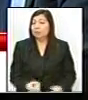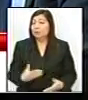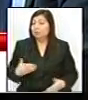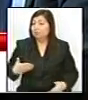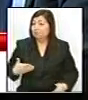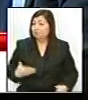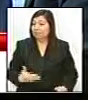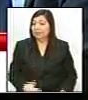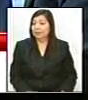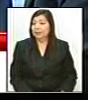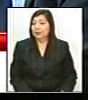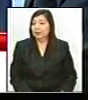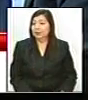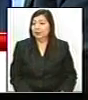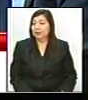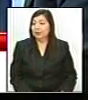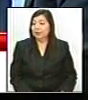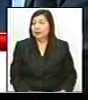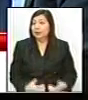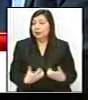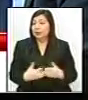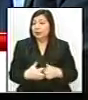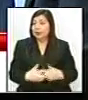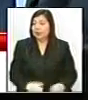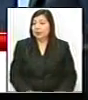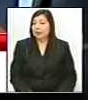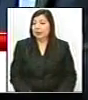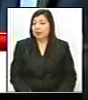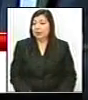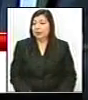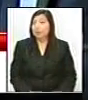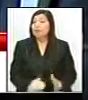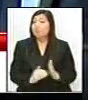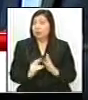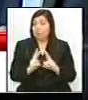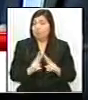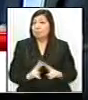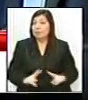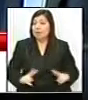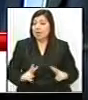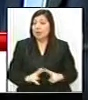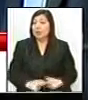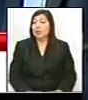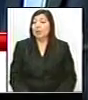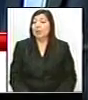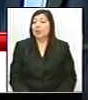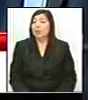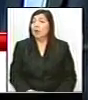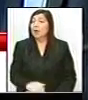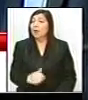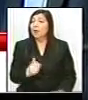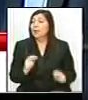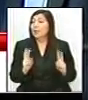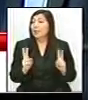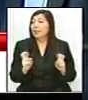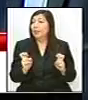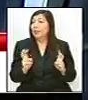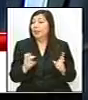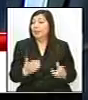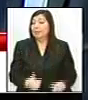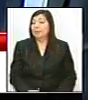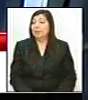pesca como en industria, ¿no? Mayor valor agregado. Y el otro punto, una